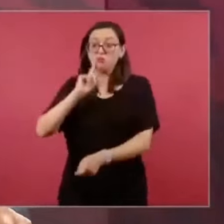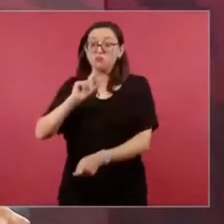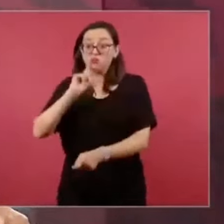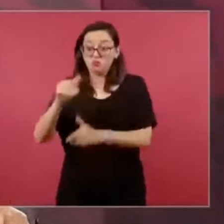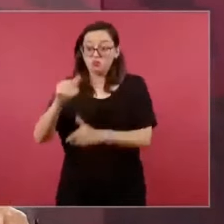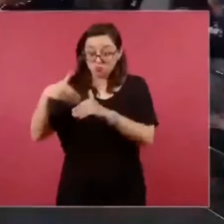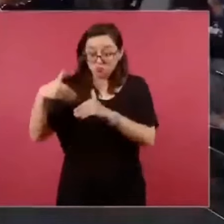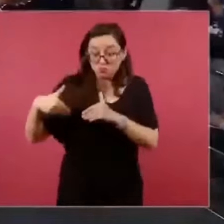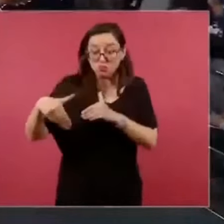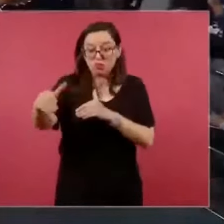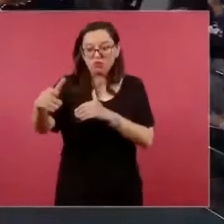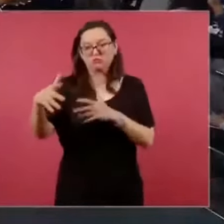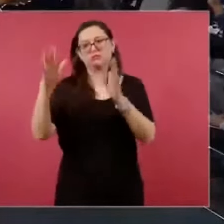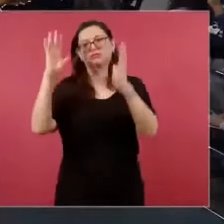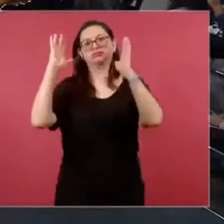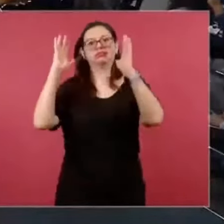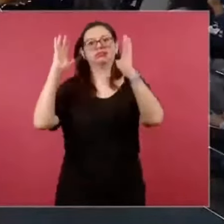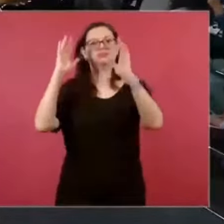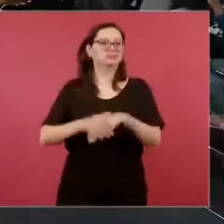está el tratado,